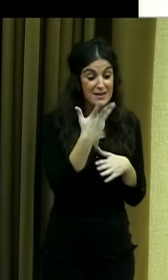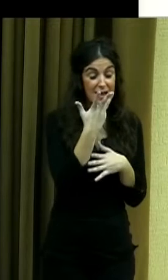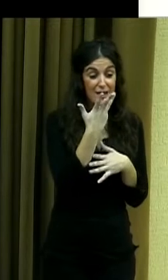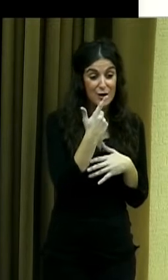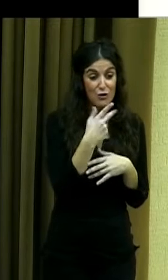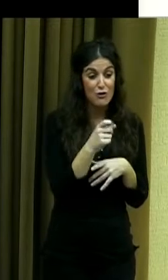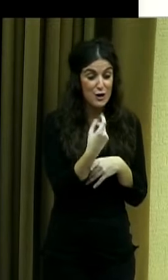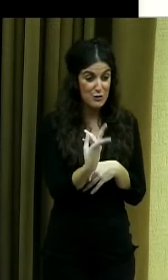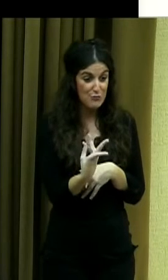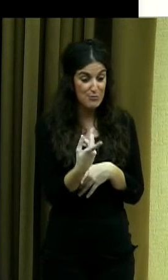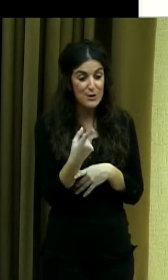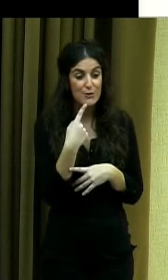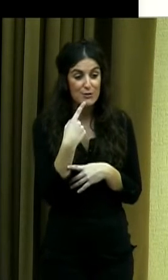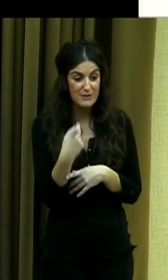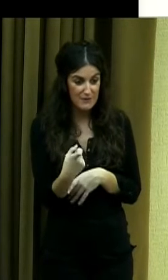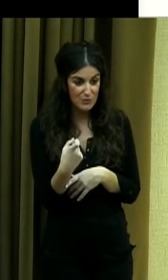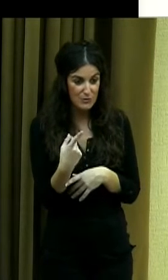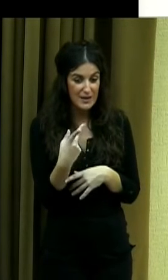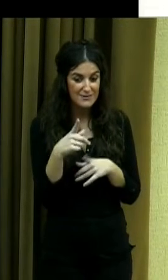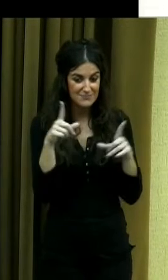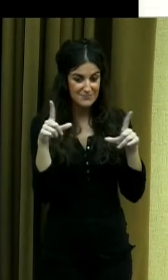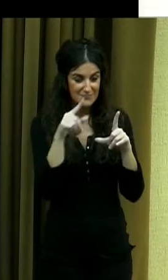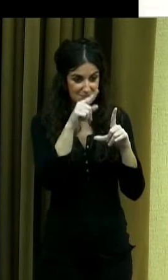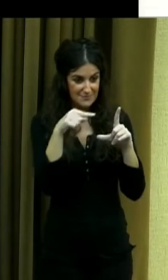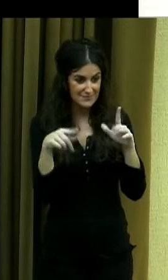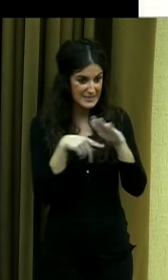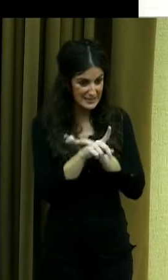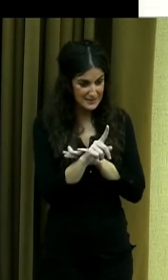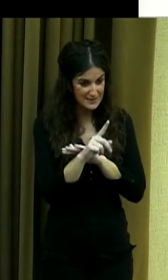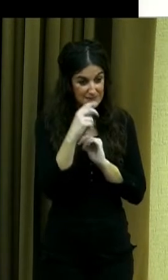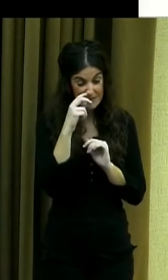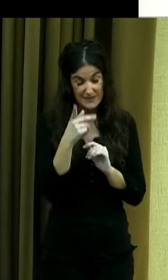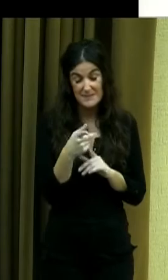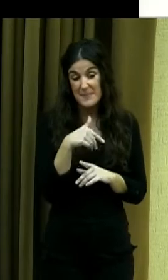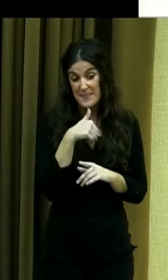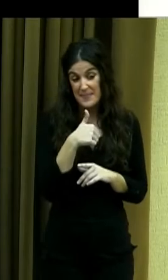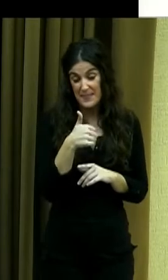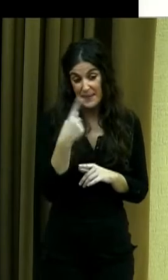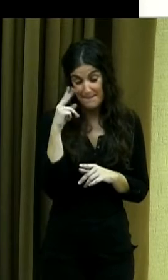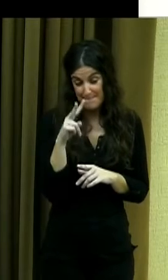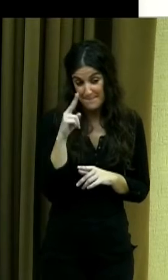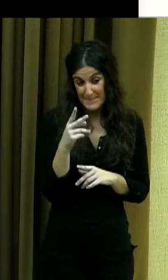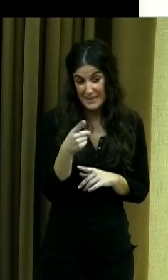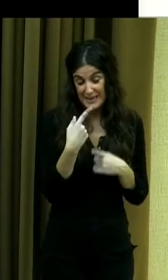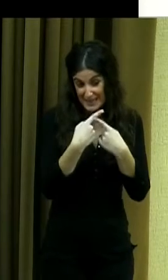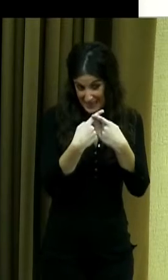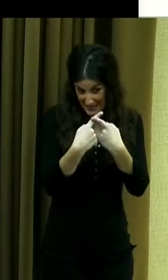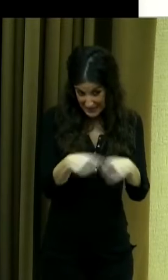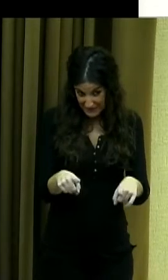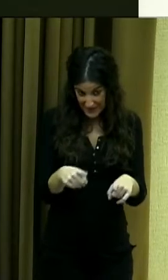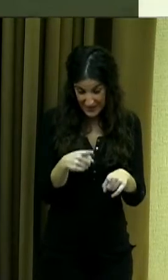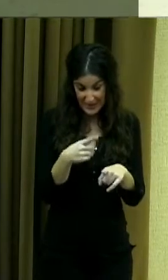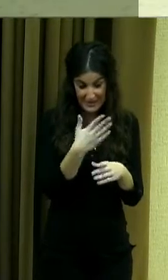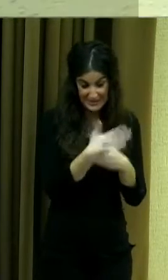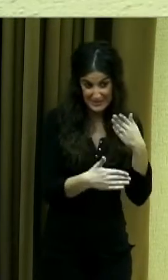letras, dificultades en el desarrollo gráfico. Como veis, es bastante difícil de diferenciar de la